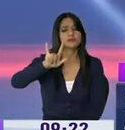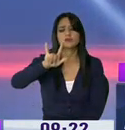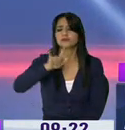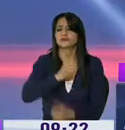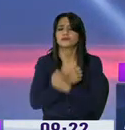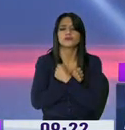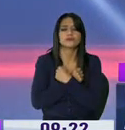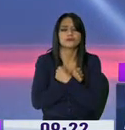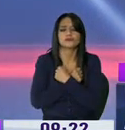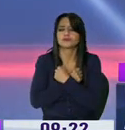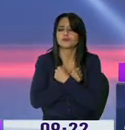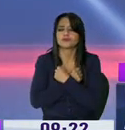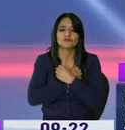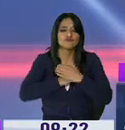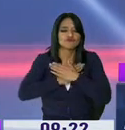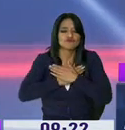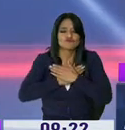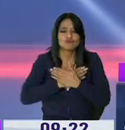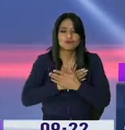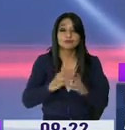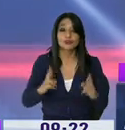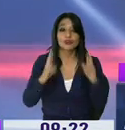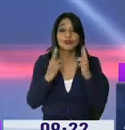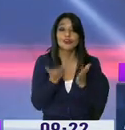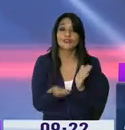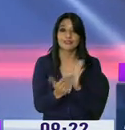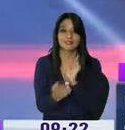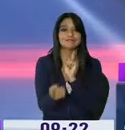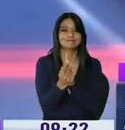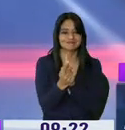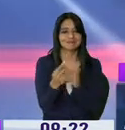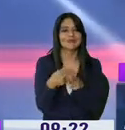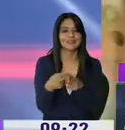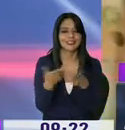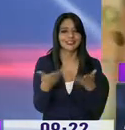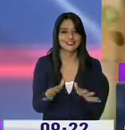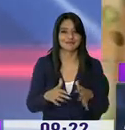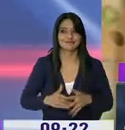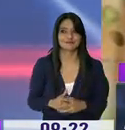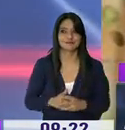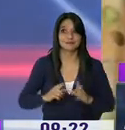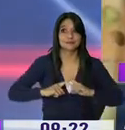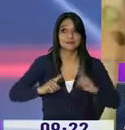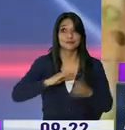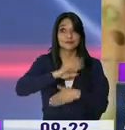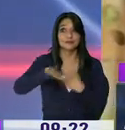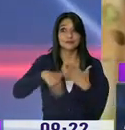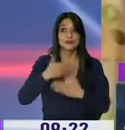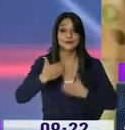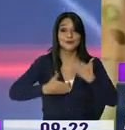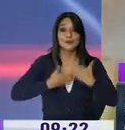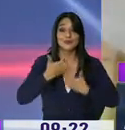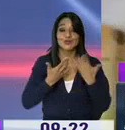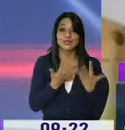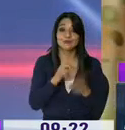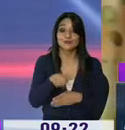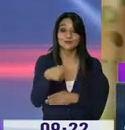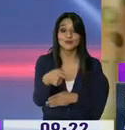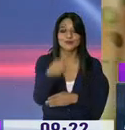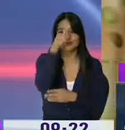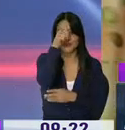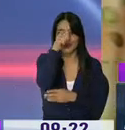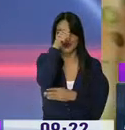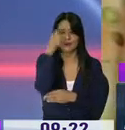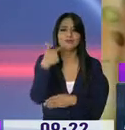todo mi corazón y espero que nos volvamos a ver muy pronto. Pero todos están entusiasmados y esperando el próximo domingo